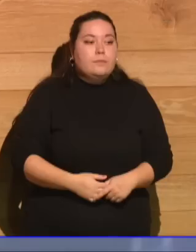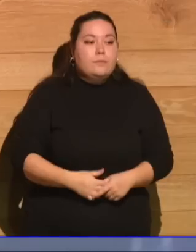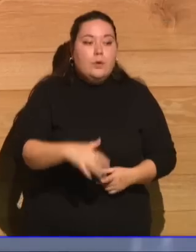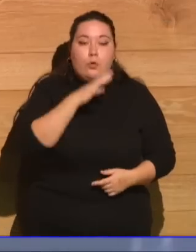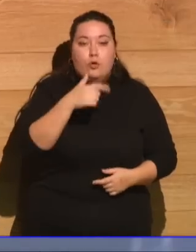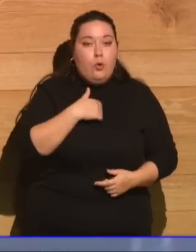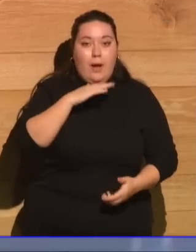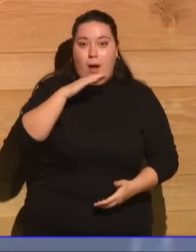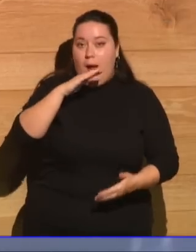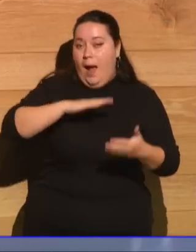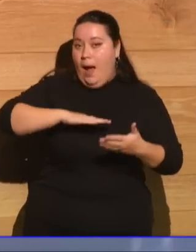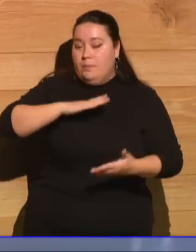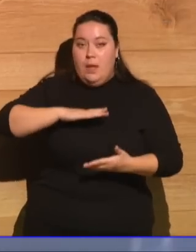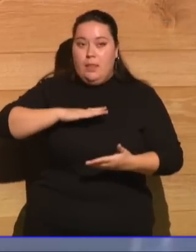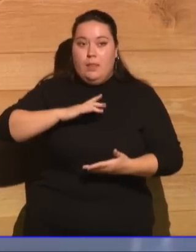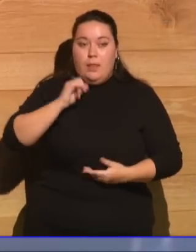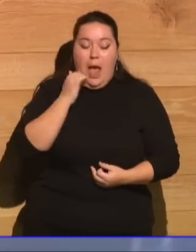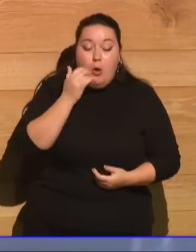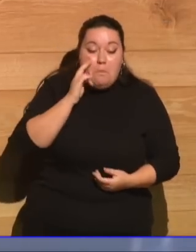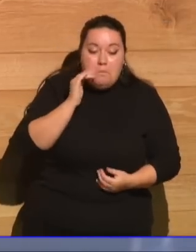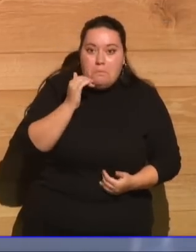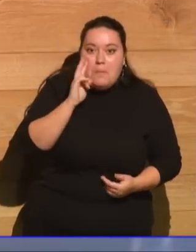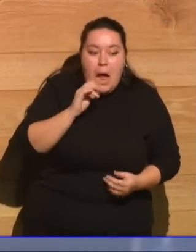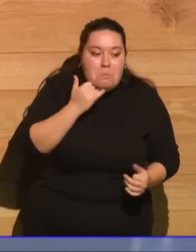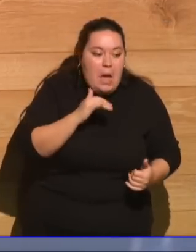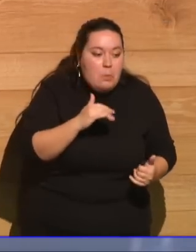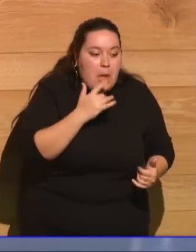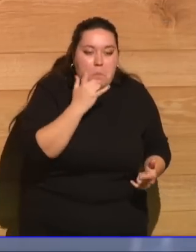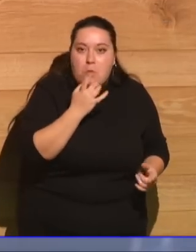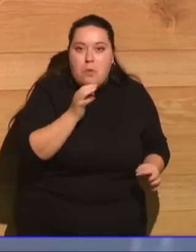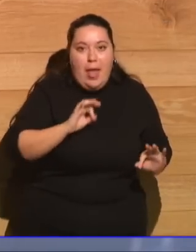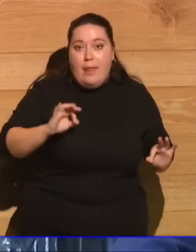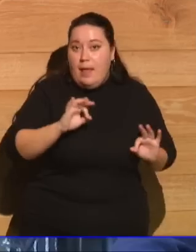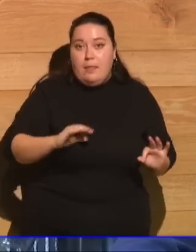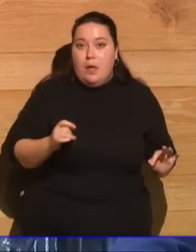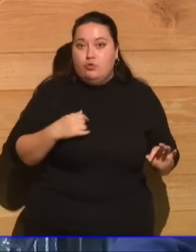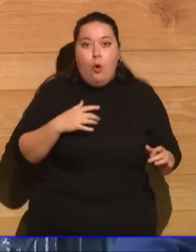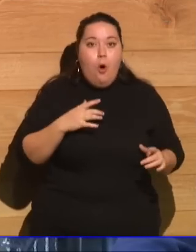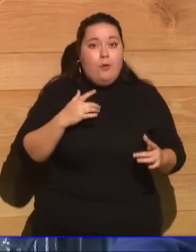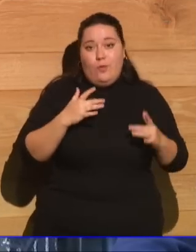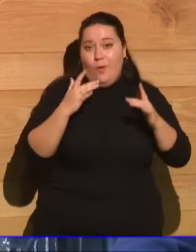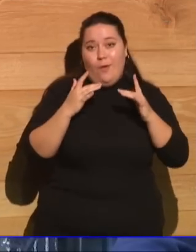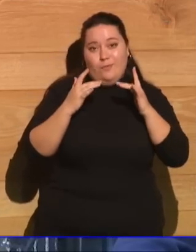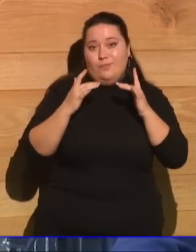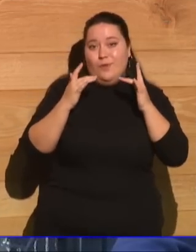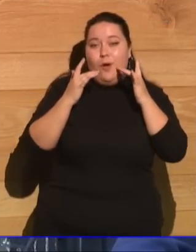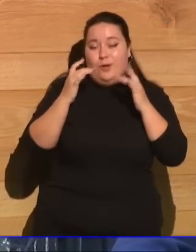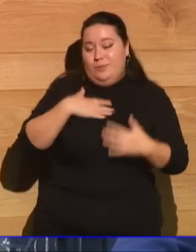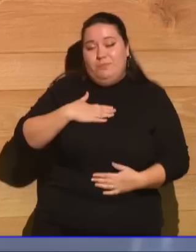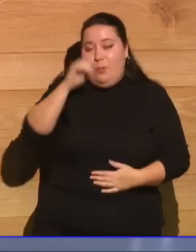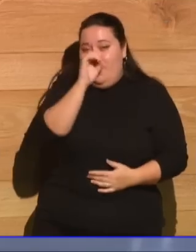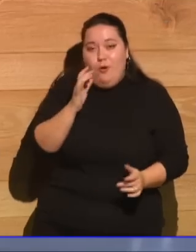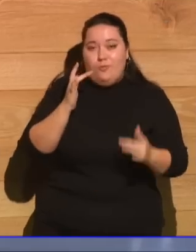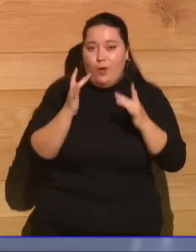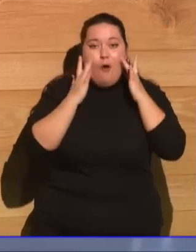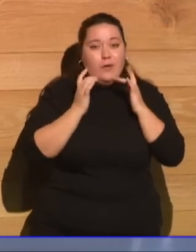soy incapaz de verle nada malo a esta película, soy incapaz de ser objetivo con esta Porque película. no lo tiene, porque es perfecta. La vez que vi esta